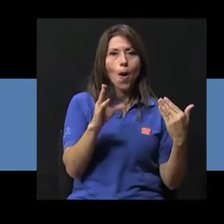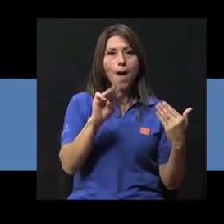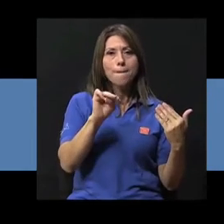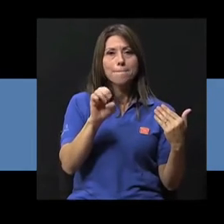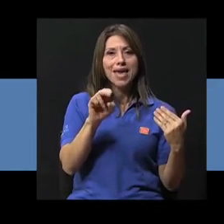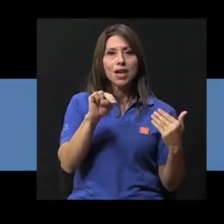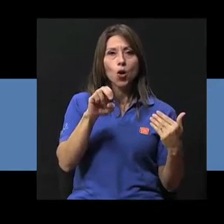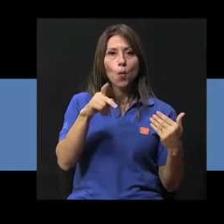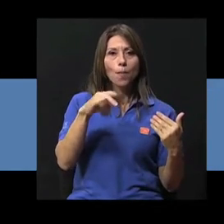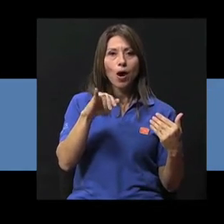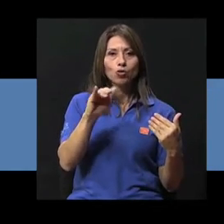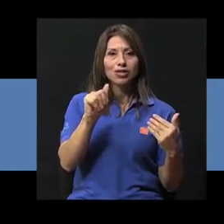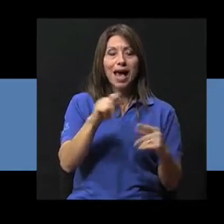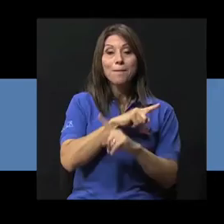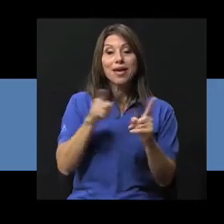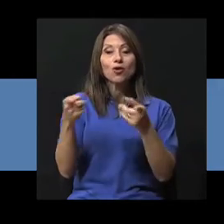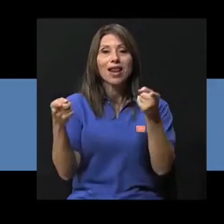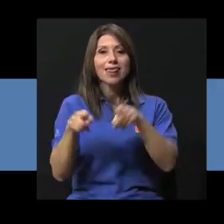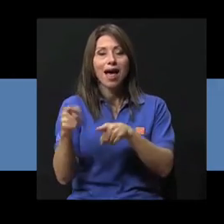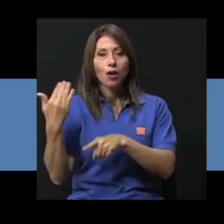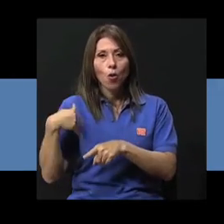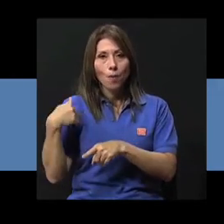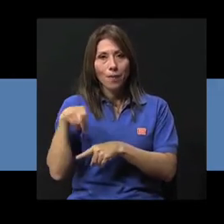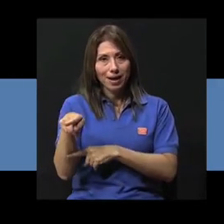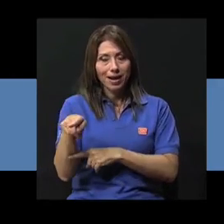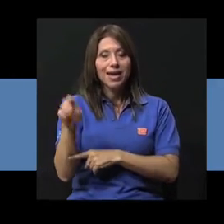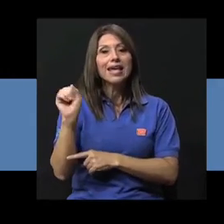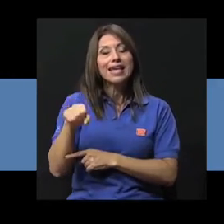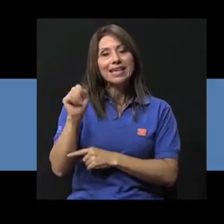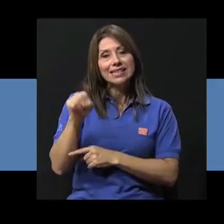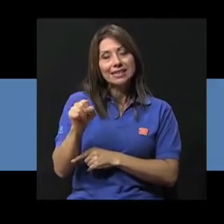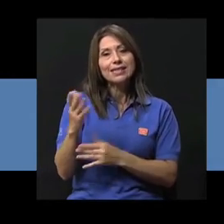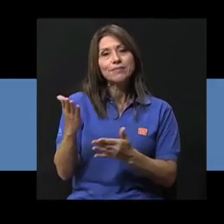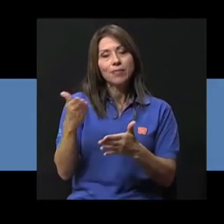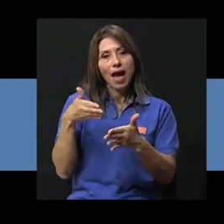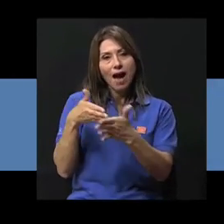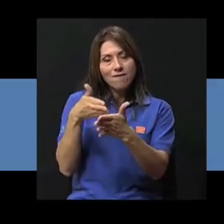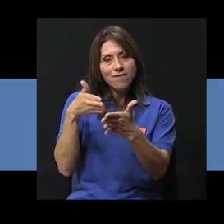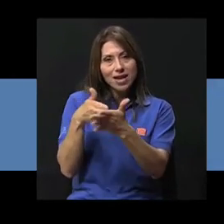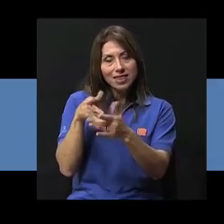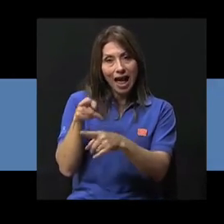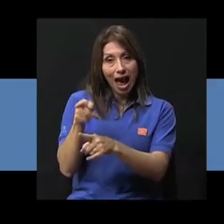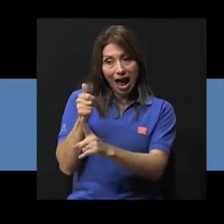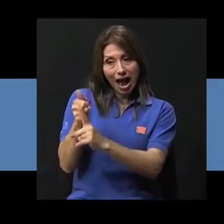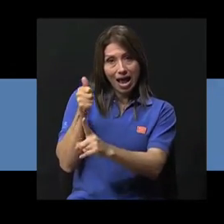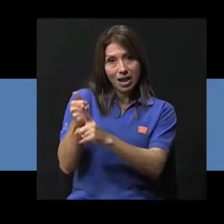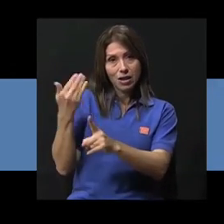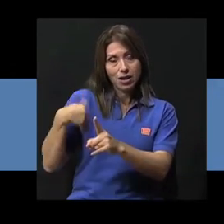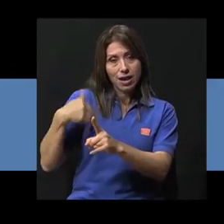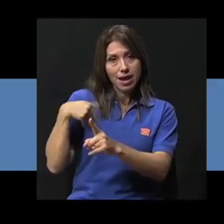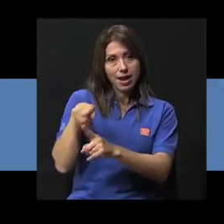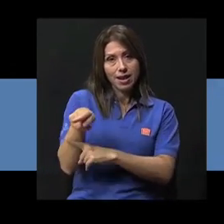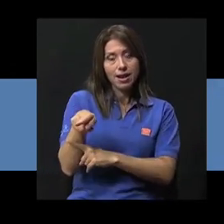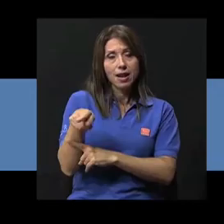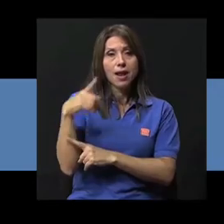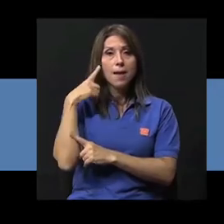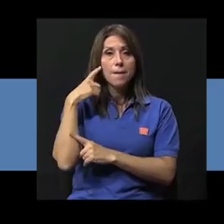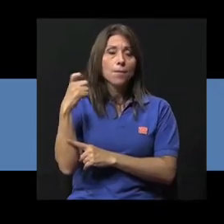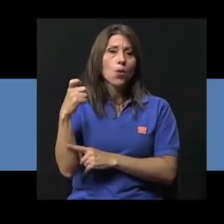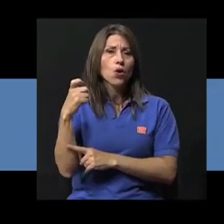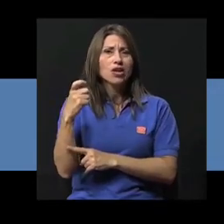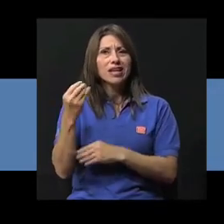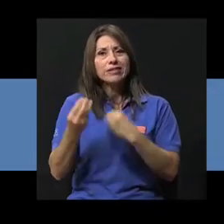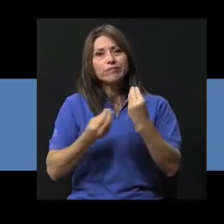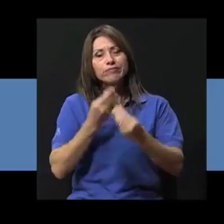como una menopausia del hombre, ¿verdad? Da al hombre, y sí, afecta, qué sé yo, a él, ¿verdad?